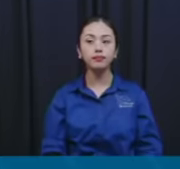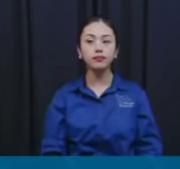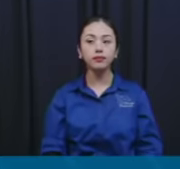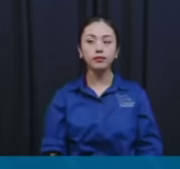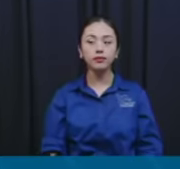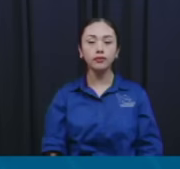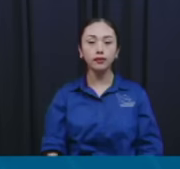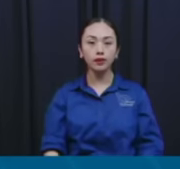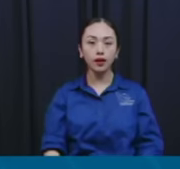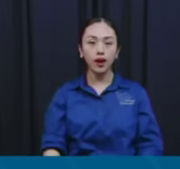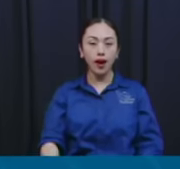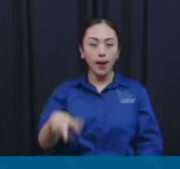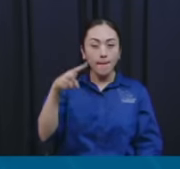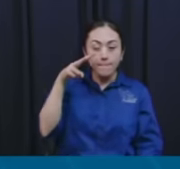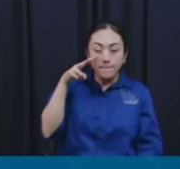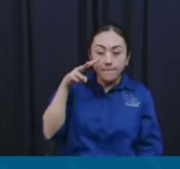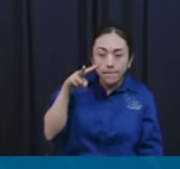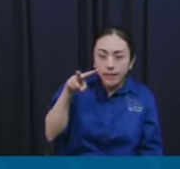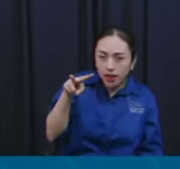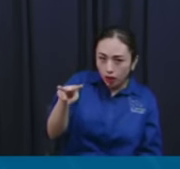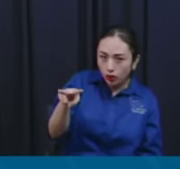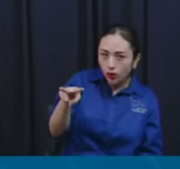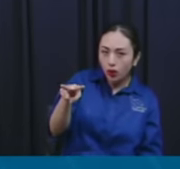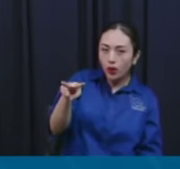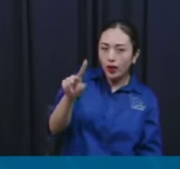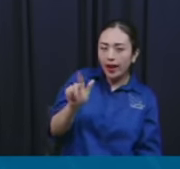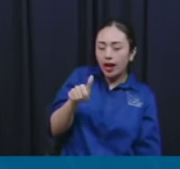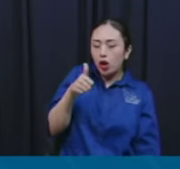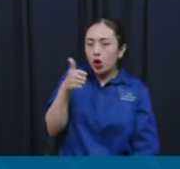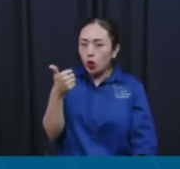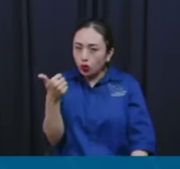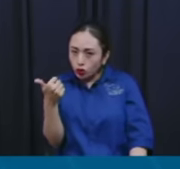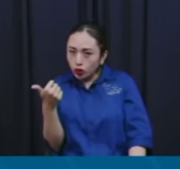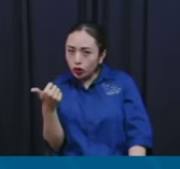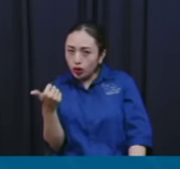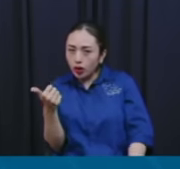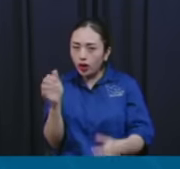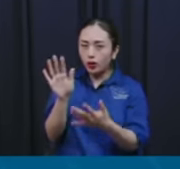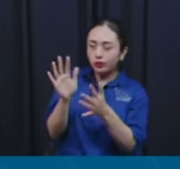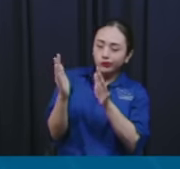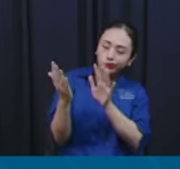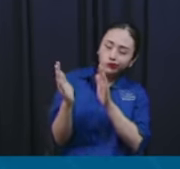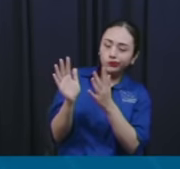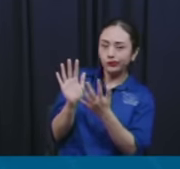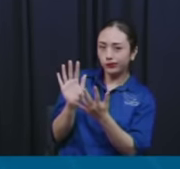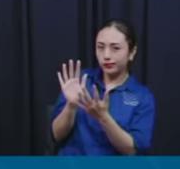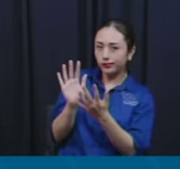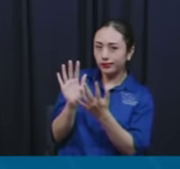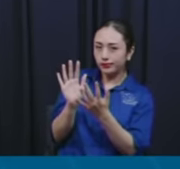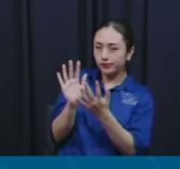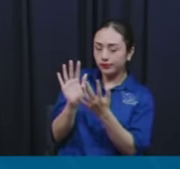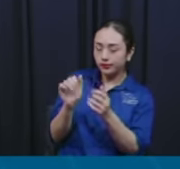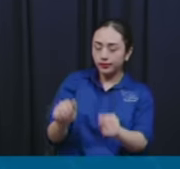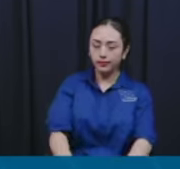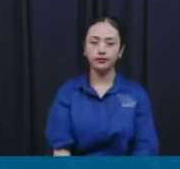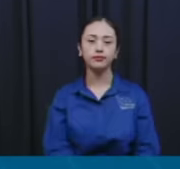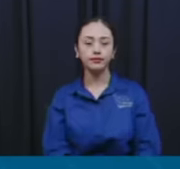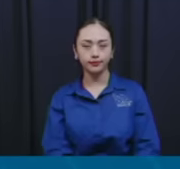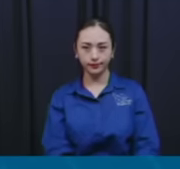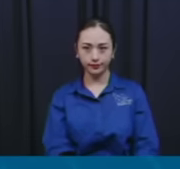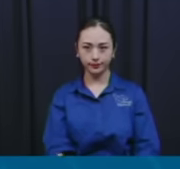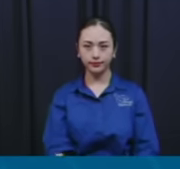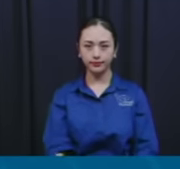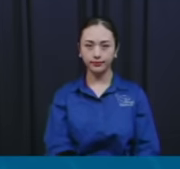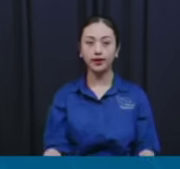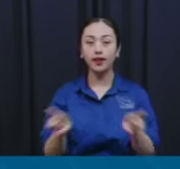un ángulo un poquitito distinto pero es el mismo es como cuando usted hace pollo al escaveche pollo